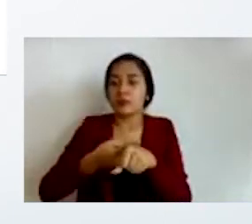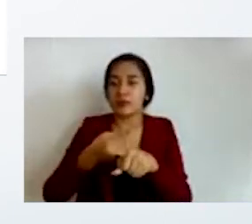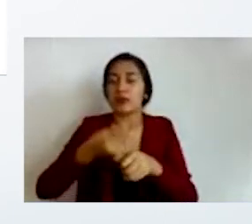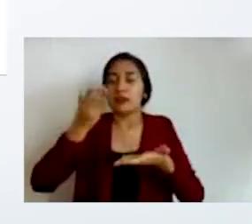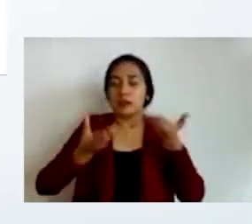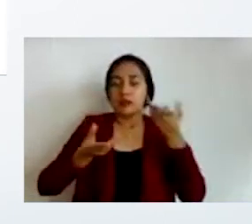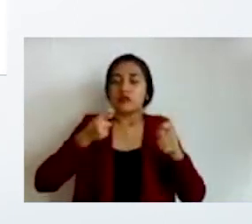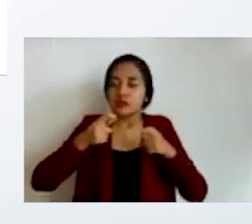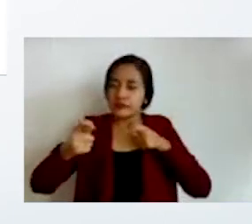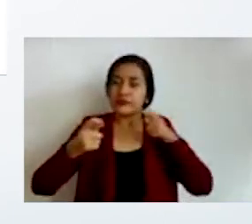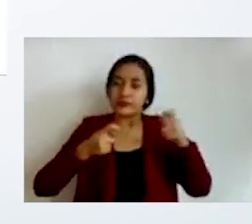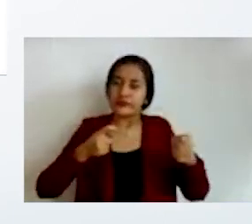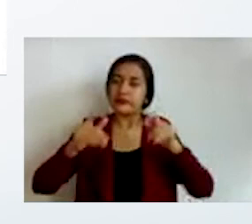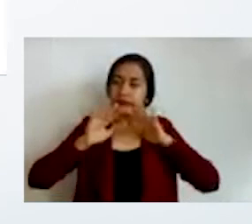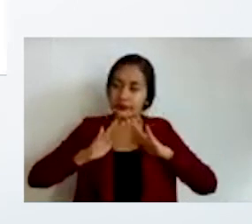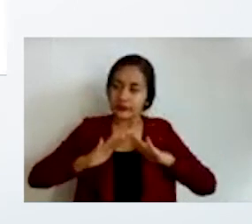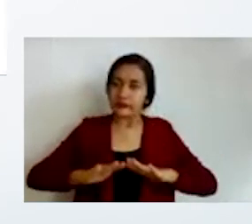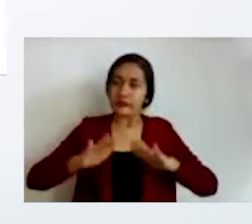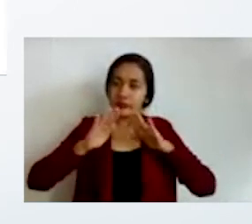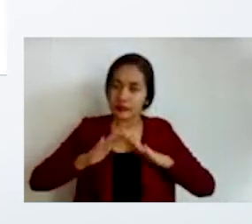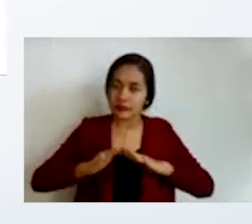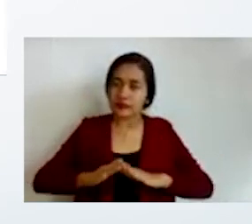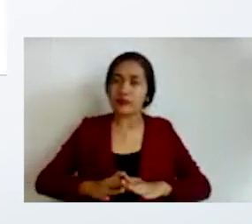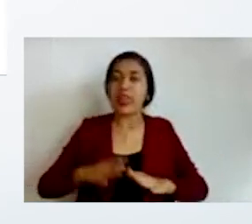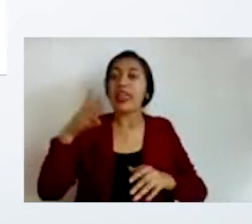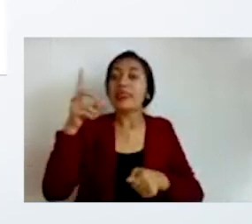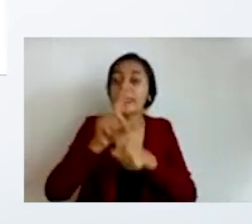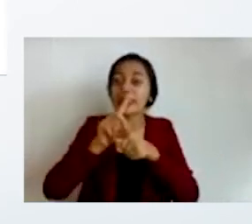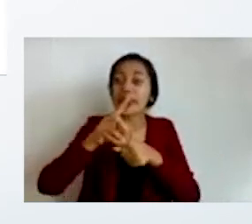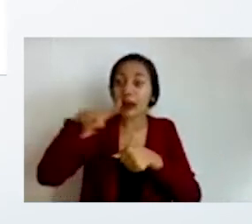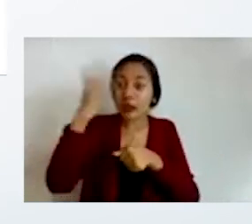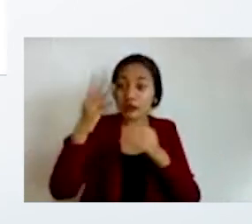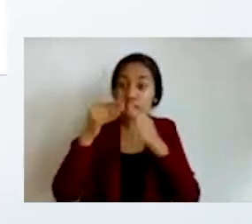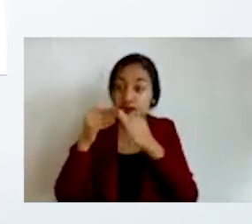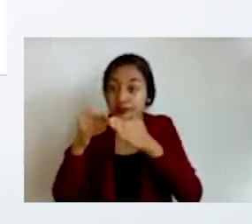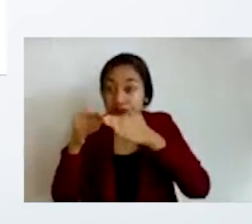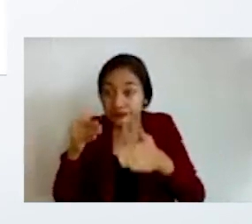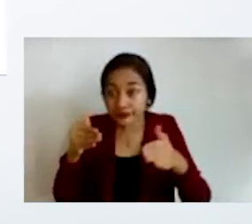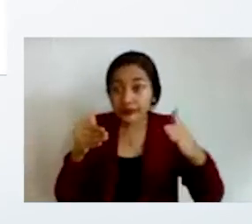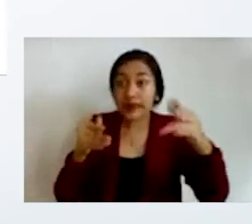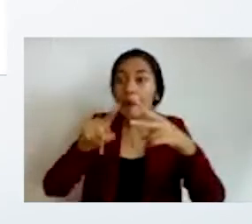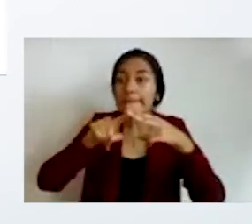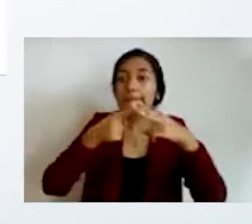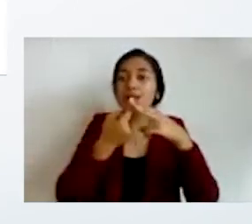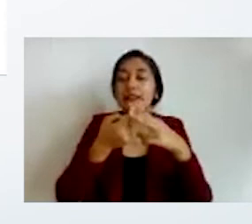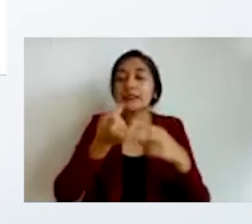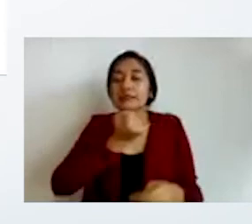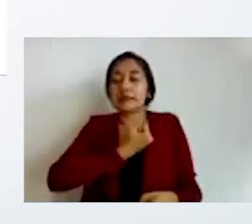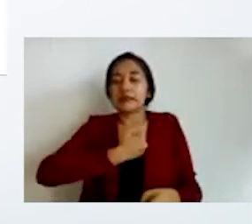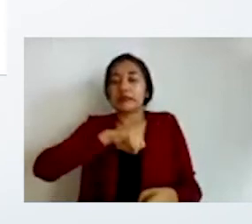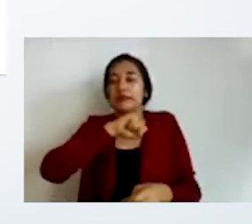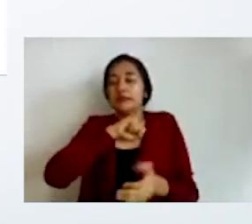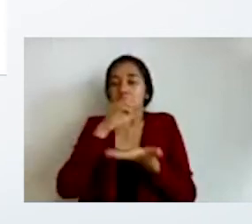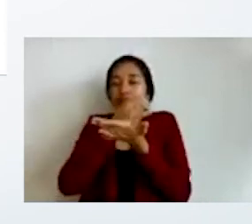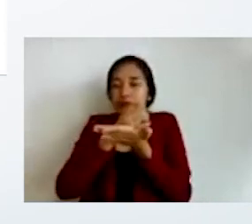14 empieza la etapa de recuperación aún de los casos más graves y por lo